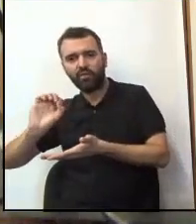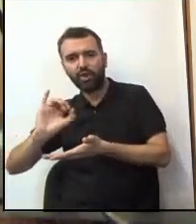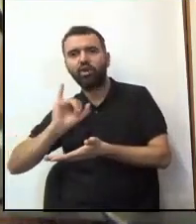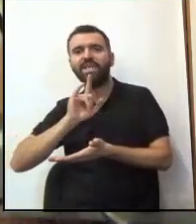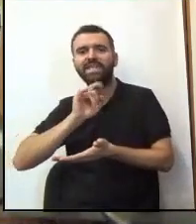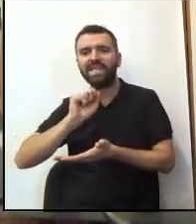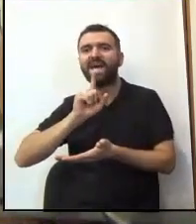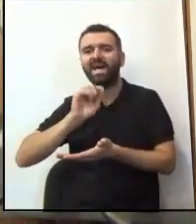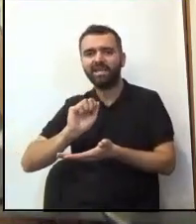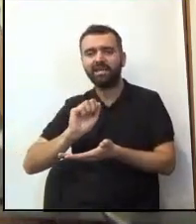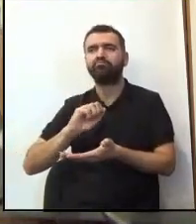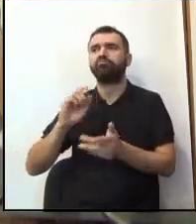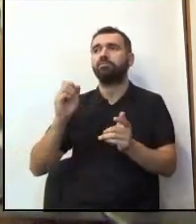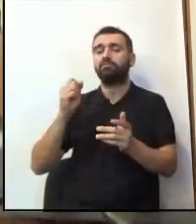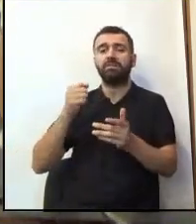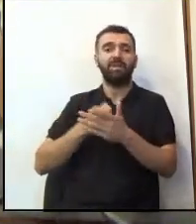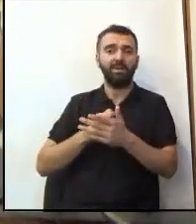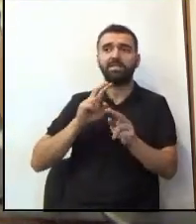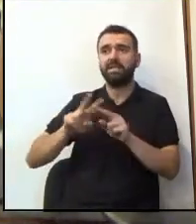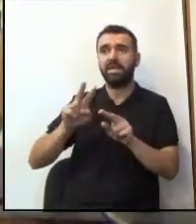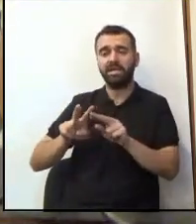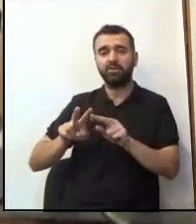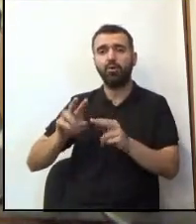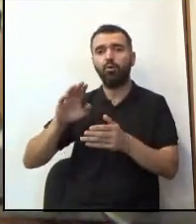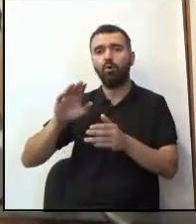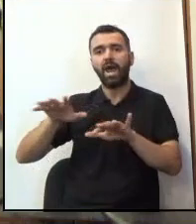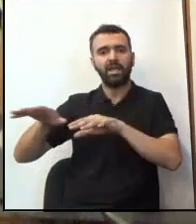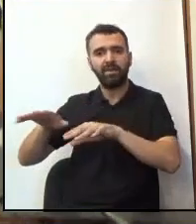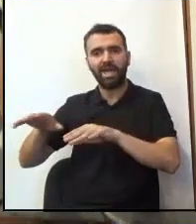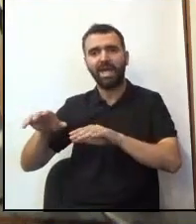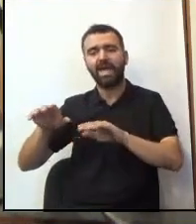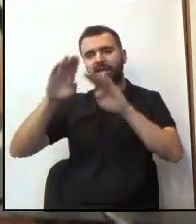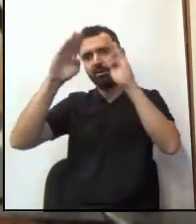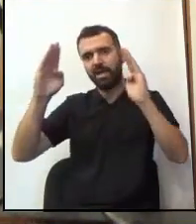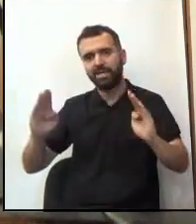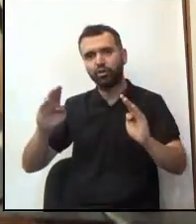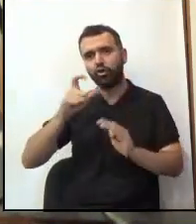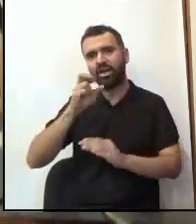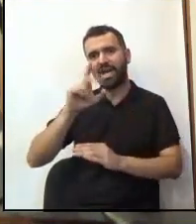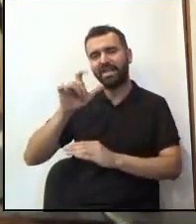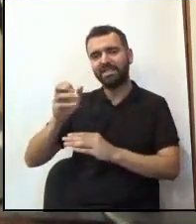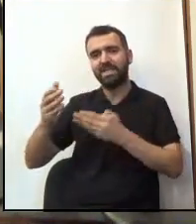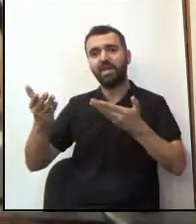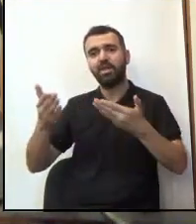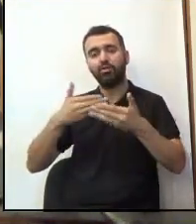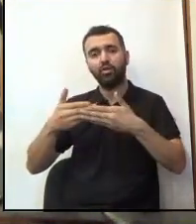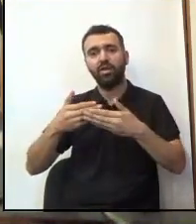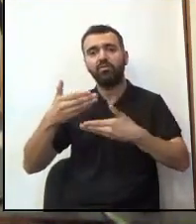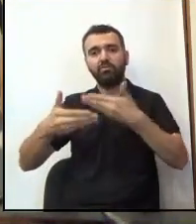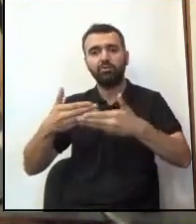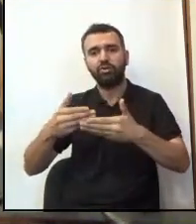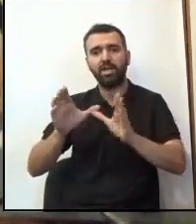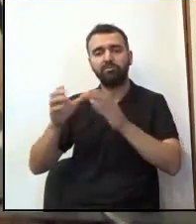Finalmente, bueno, se realizó un evento en el Palacio García, donde funciona la Corporación Cultural. Participaron alrededor